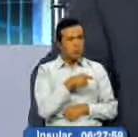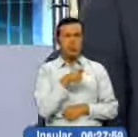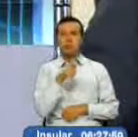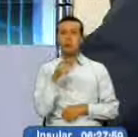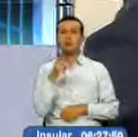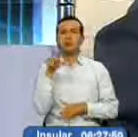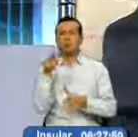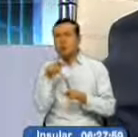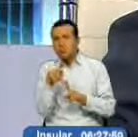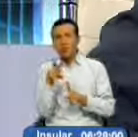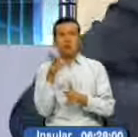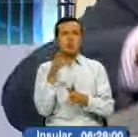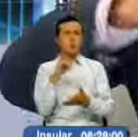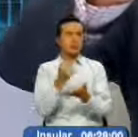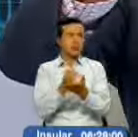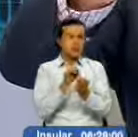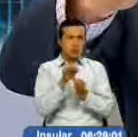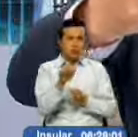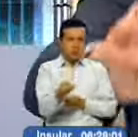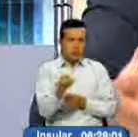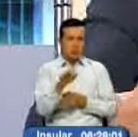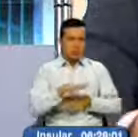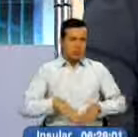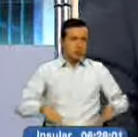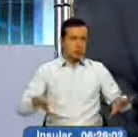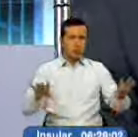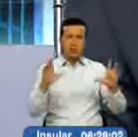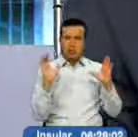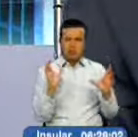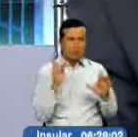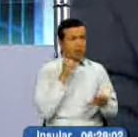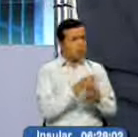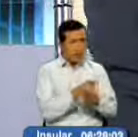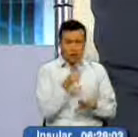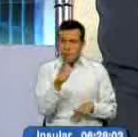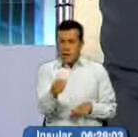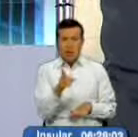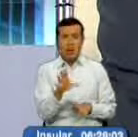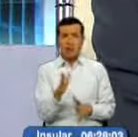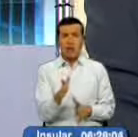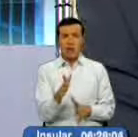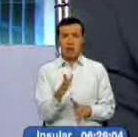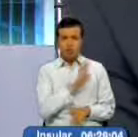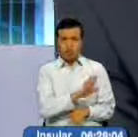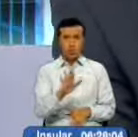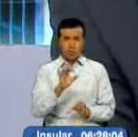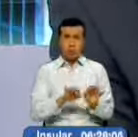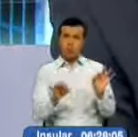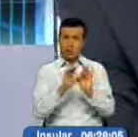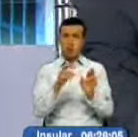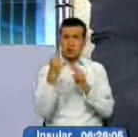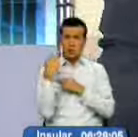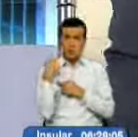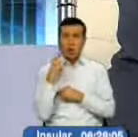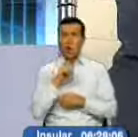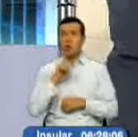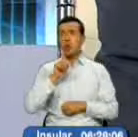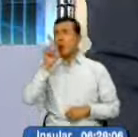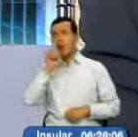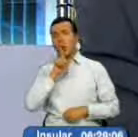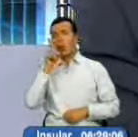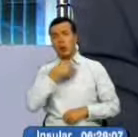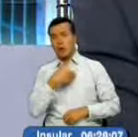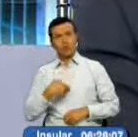descentralizados, llámense estos municipios, llámense estos consejos provinciales. Y ellos juegan un papel tremendamente importante en el desarrollo